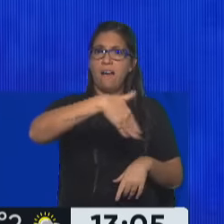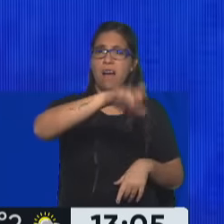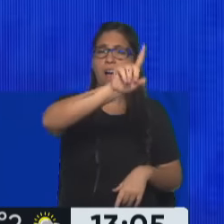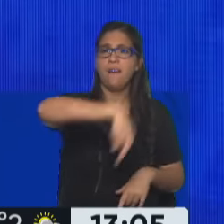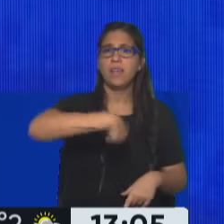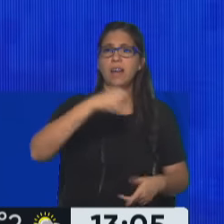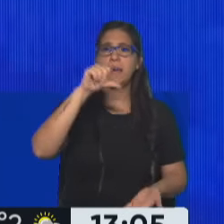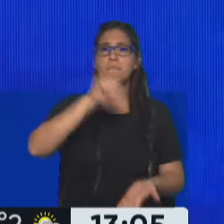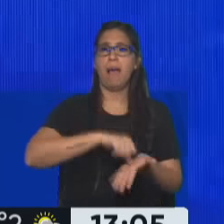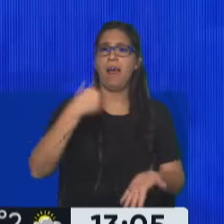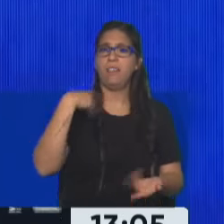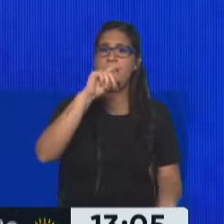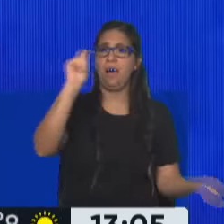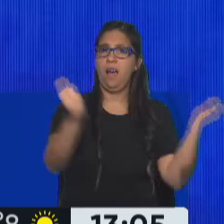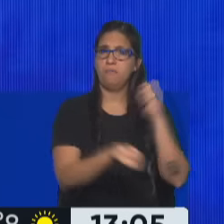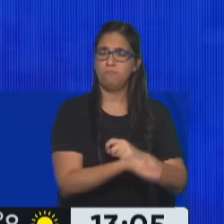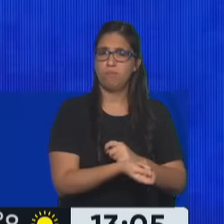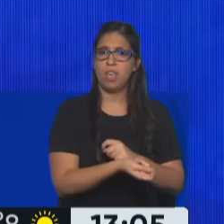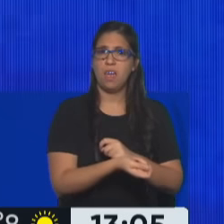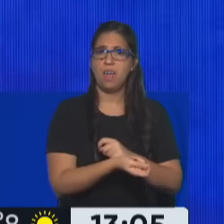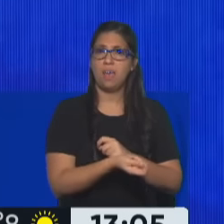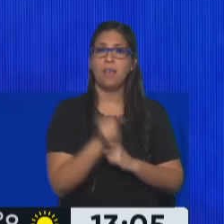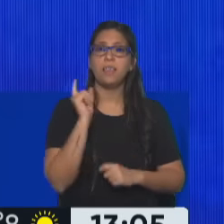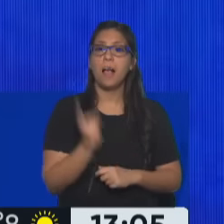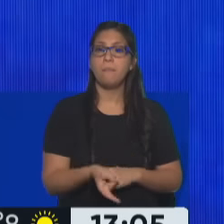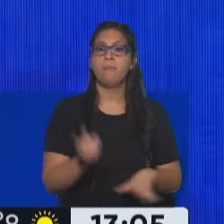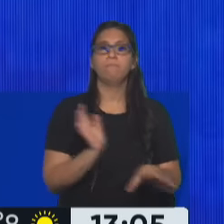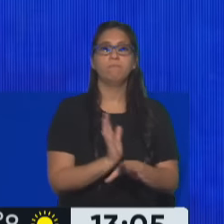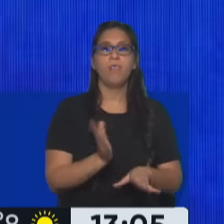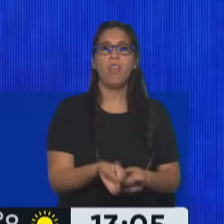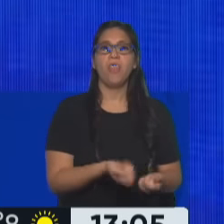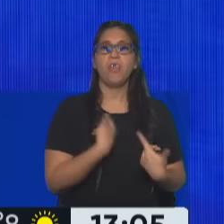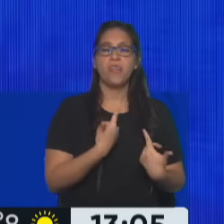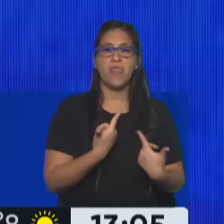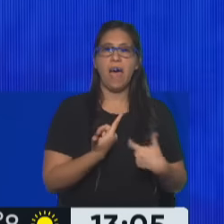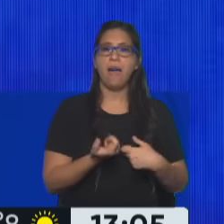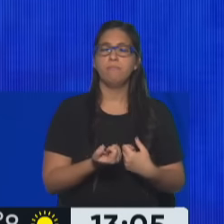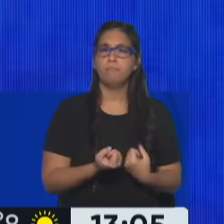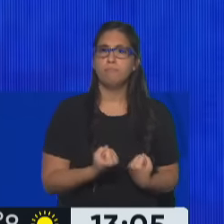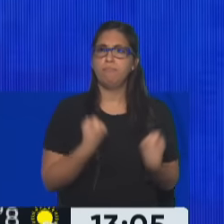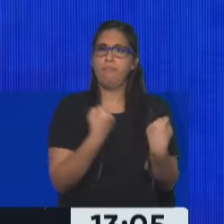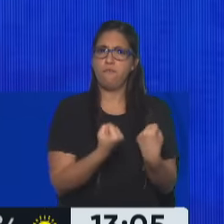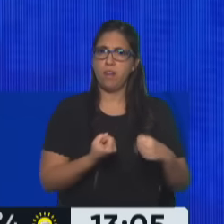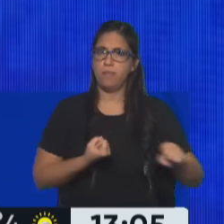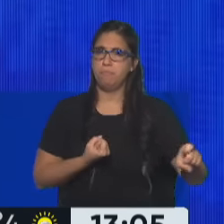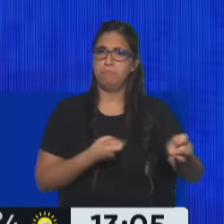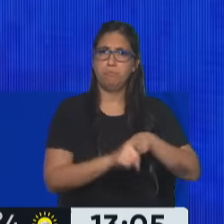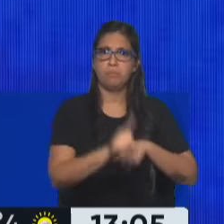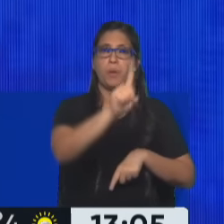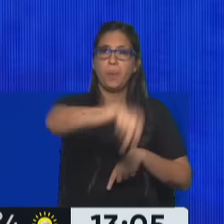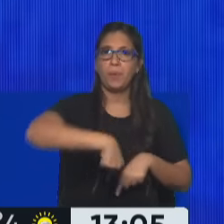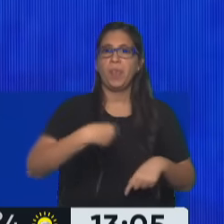el país y sobre todo va a ser un acelerador, un potenciador de la